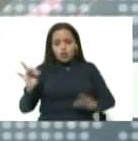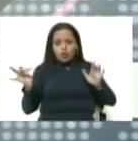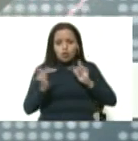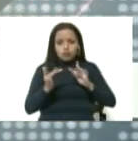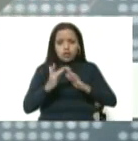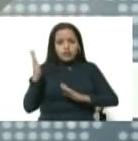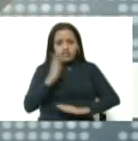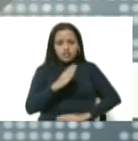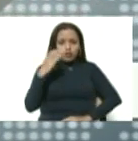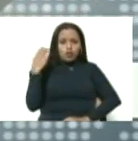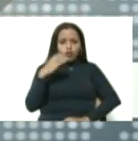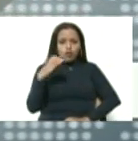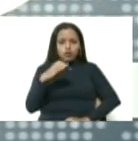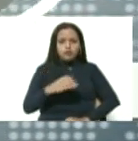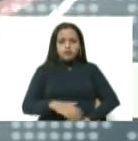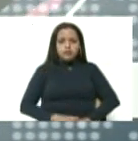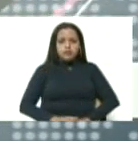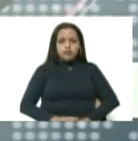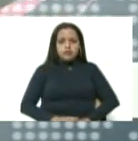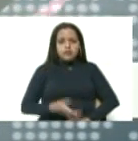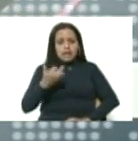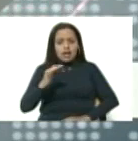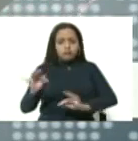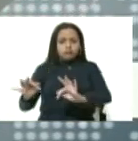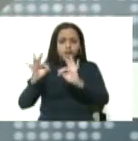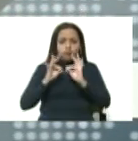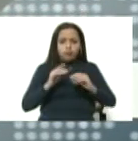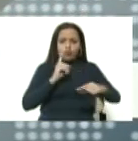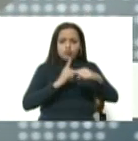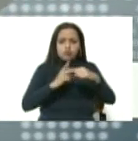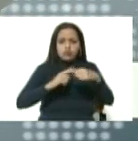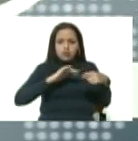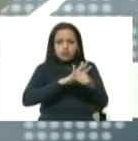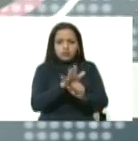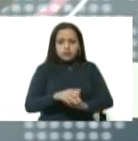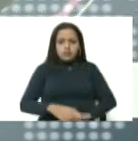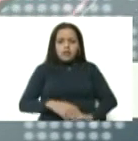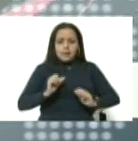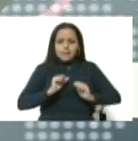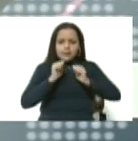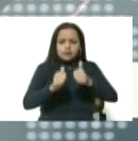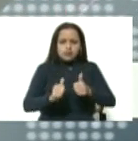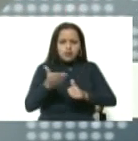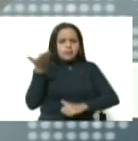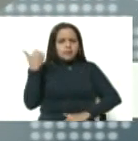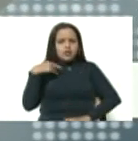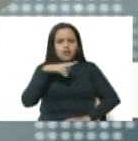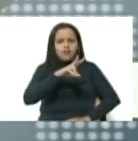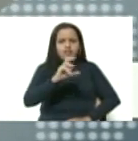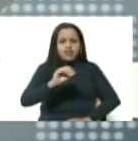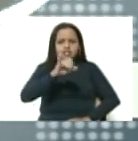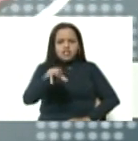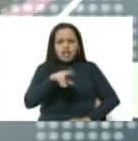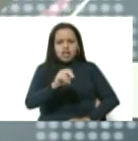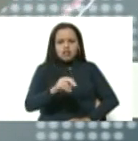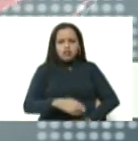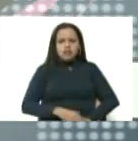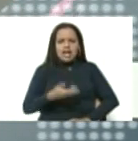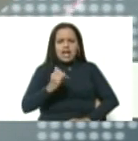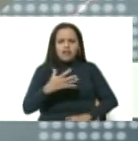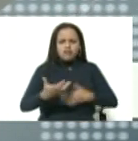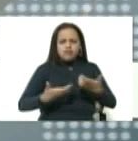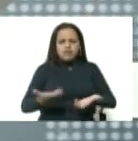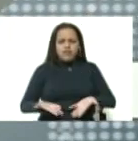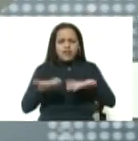regresó de Colombia, portador de la infección por COVID-19, y inició síntomas el pasado 20 de junio, presentó fiebre, dolores